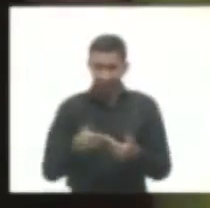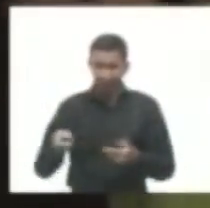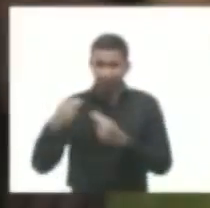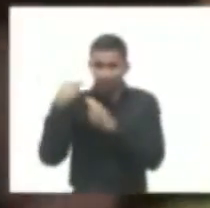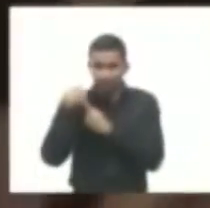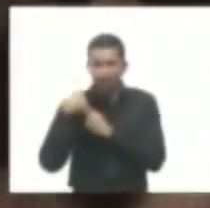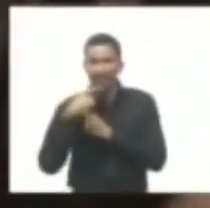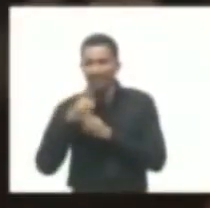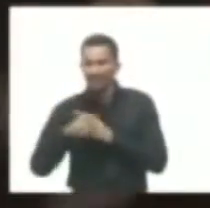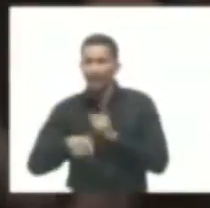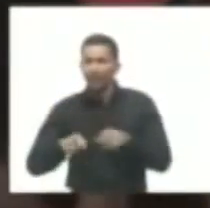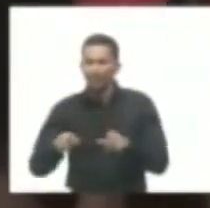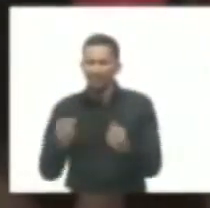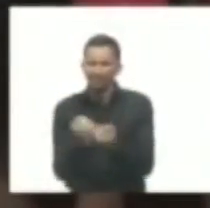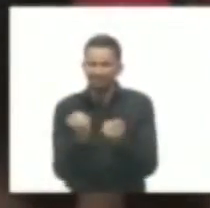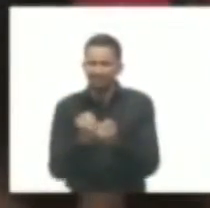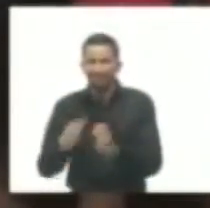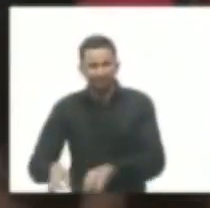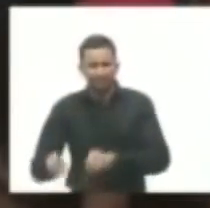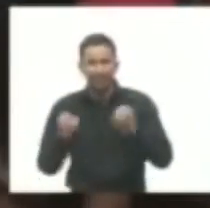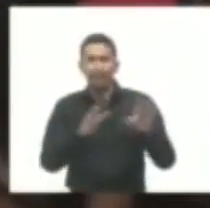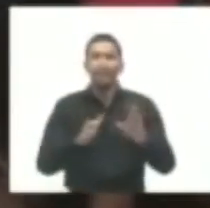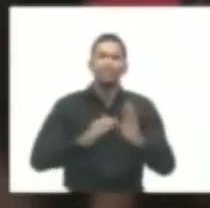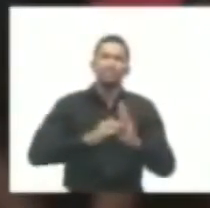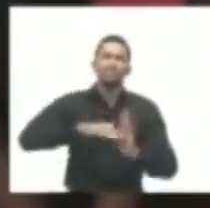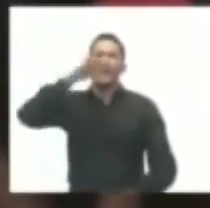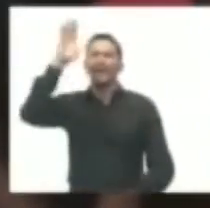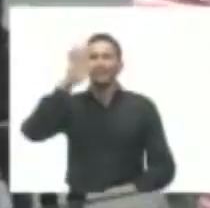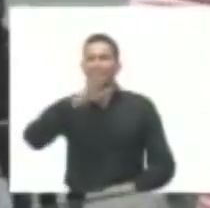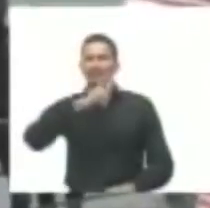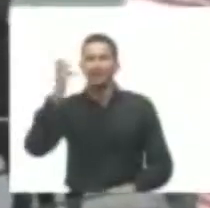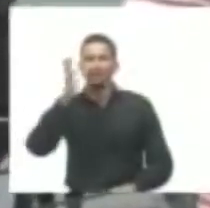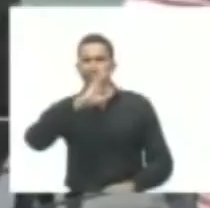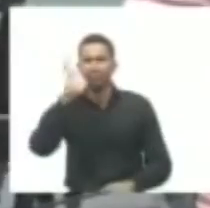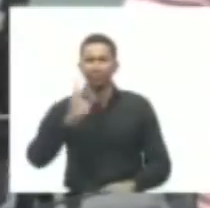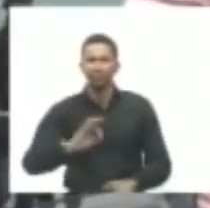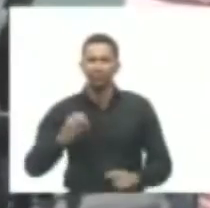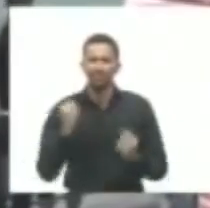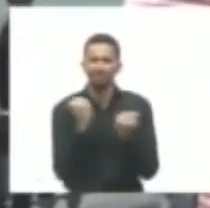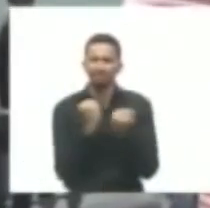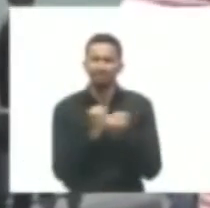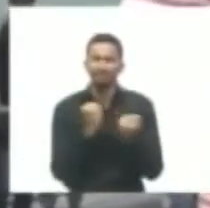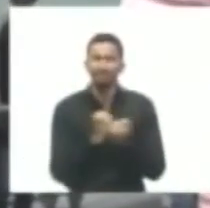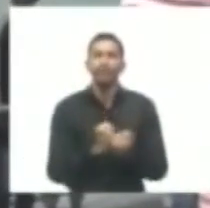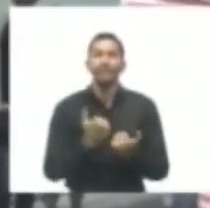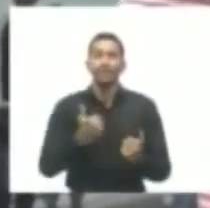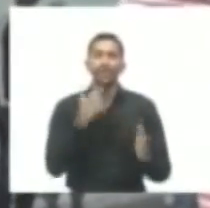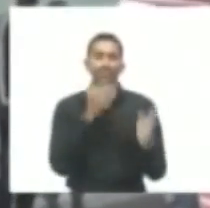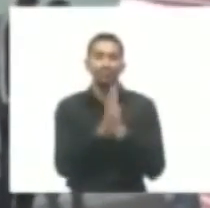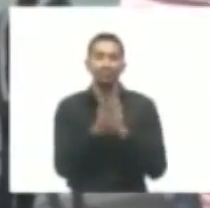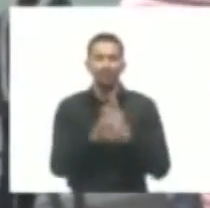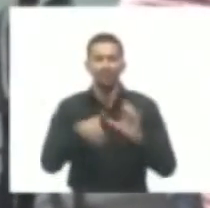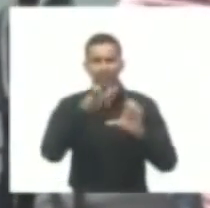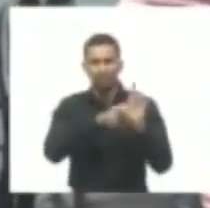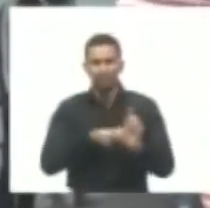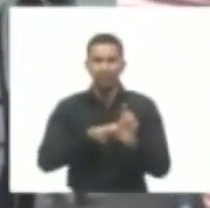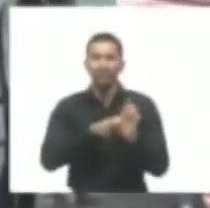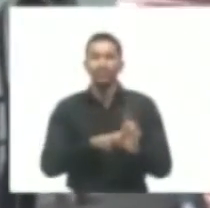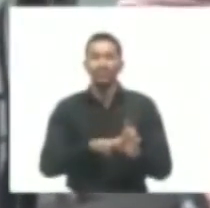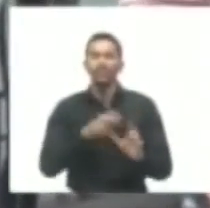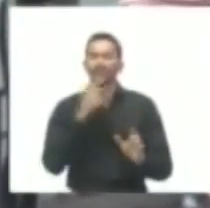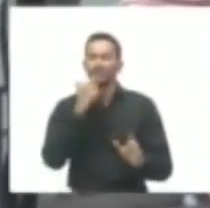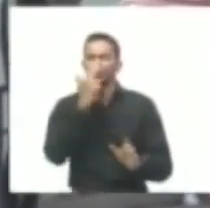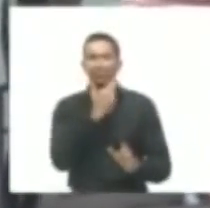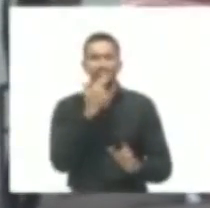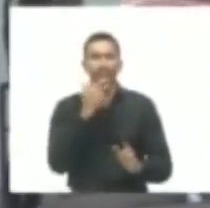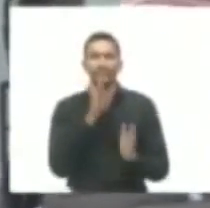ante el hacinamiento que supera el 500% de la capacidad. La información desde Riohacha con Yuri Real en Magdalena, Las Noticias, un